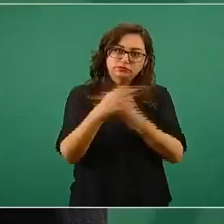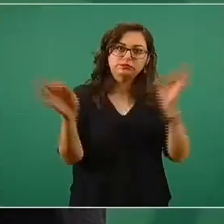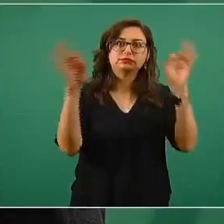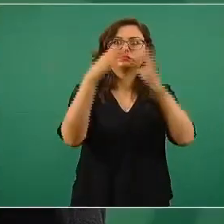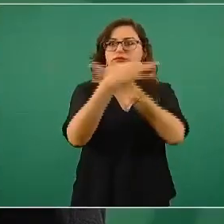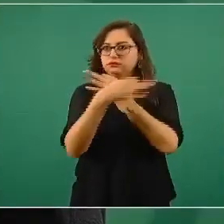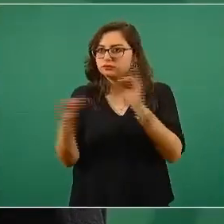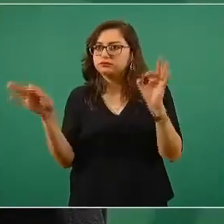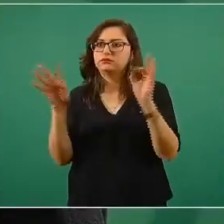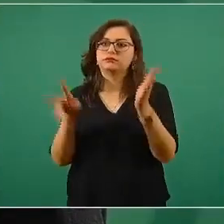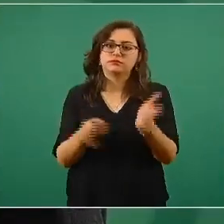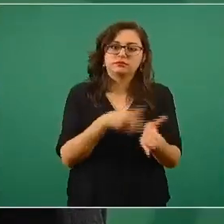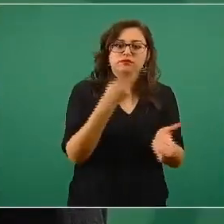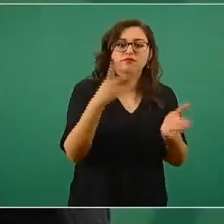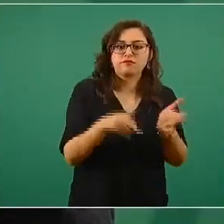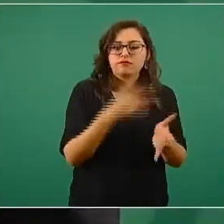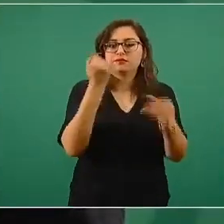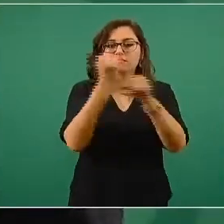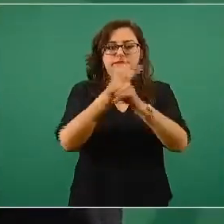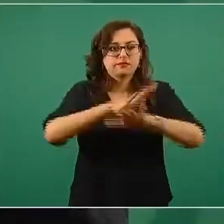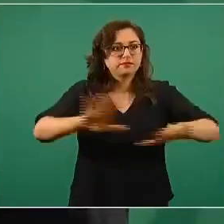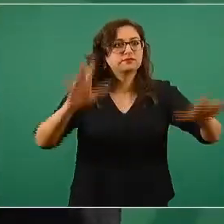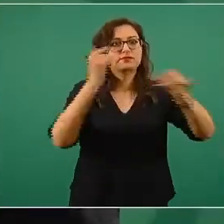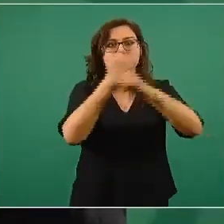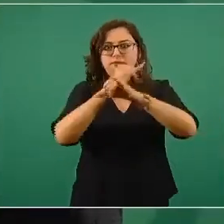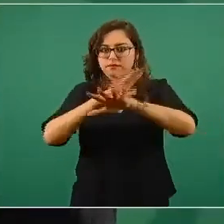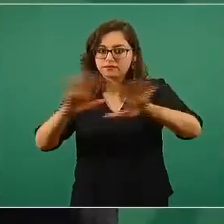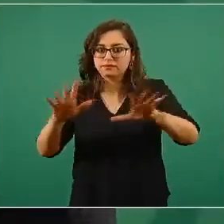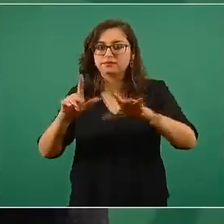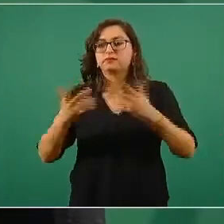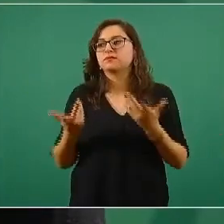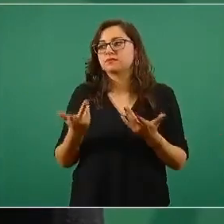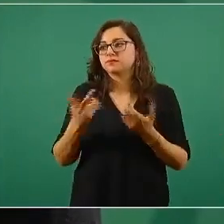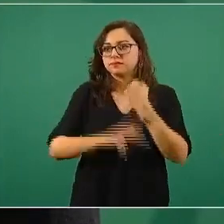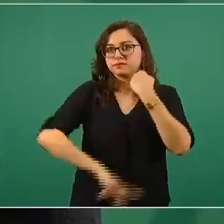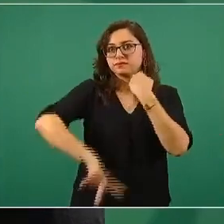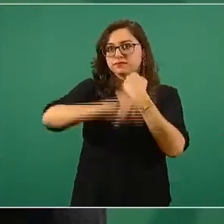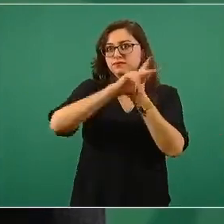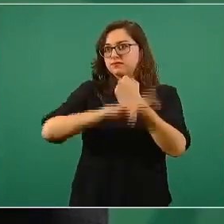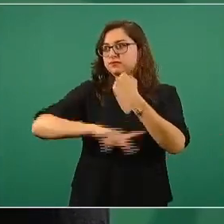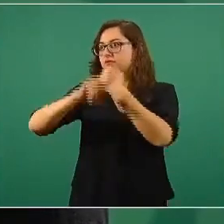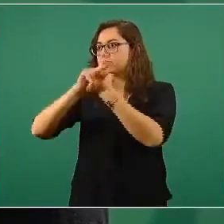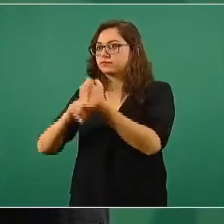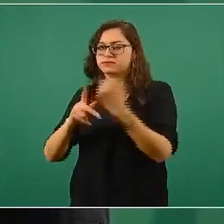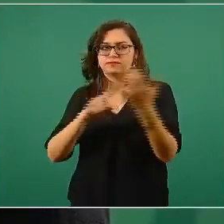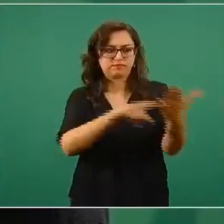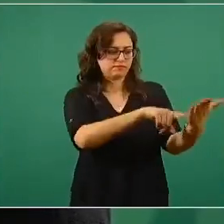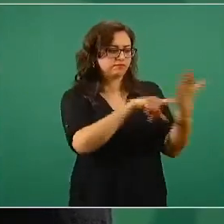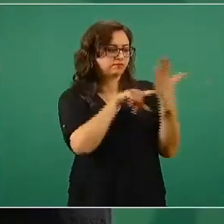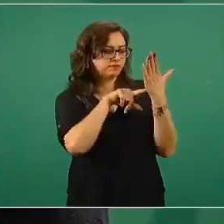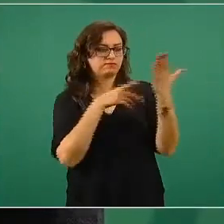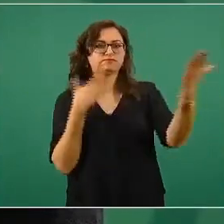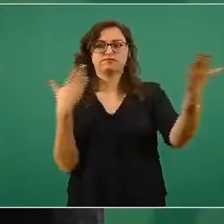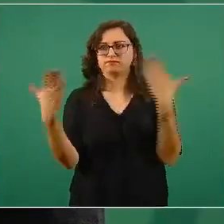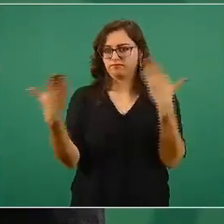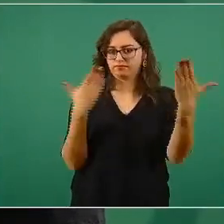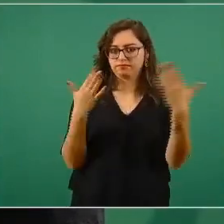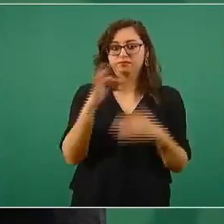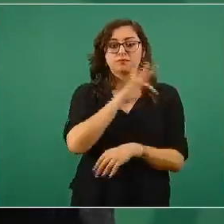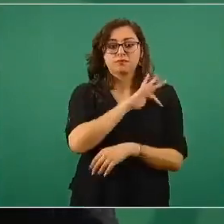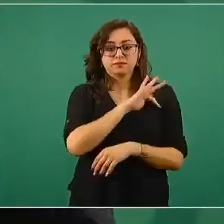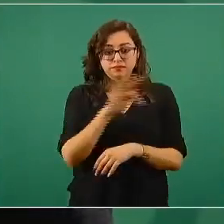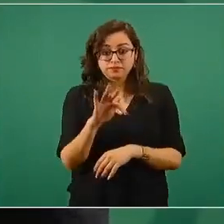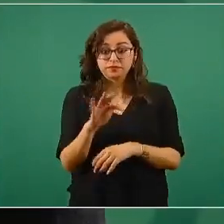países como información para poder entonces saber y comparar qué es lo que está ocurriendo. O si en